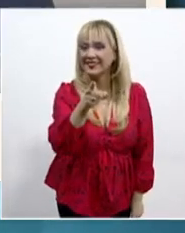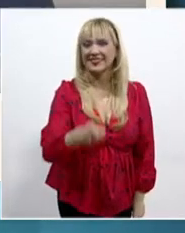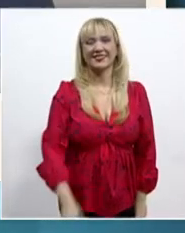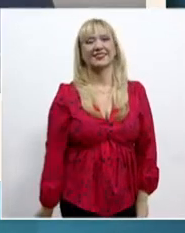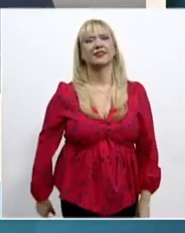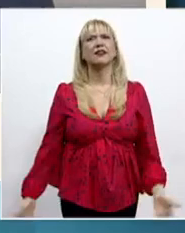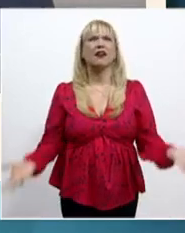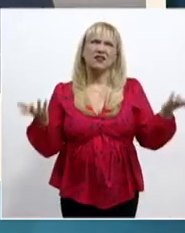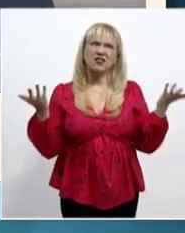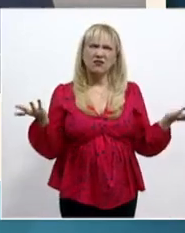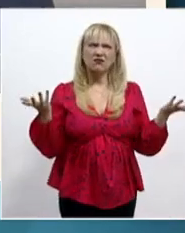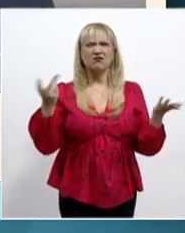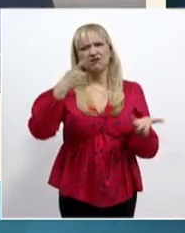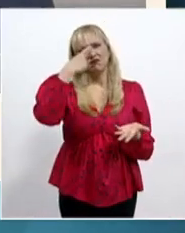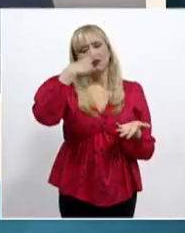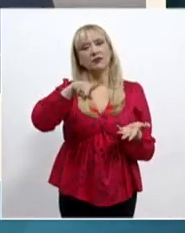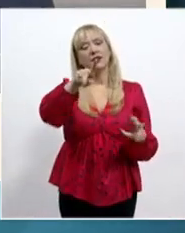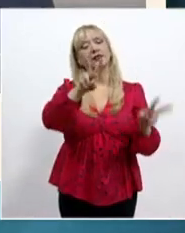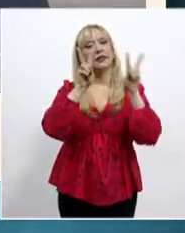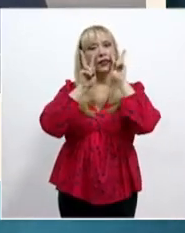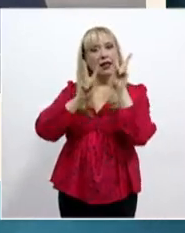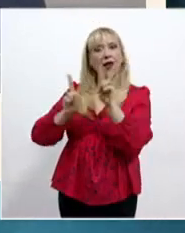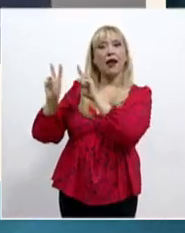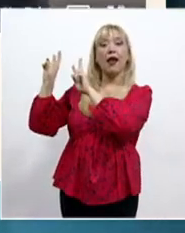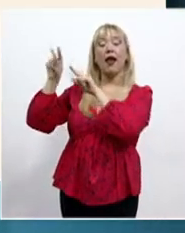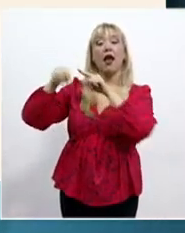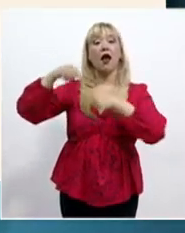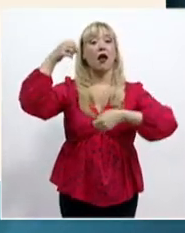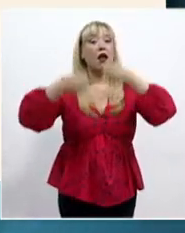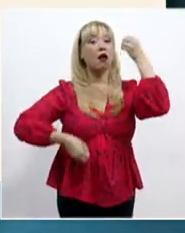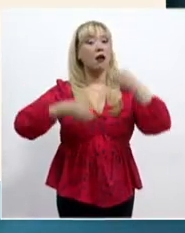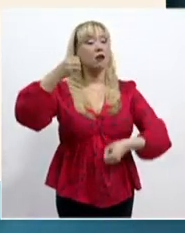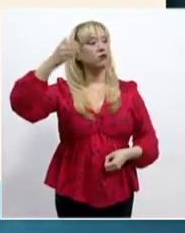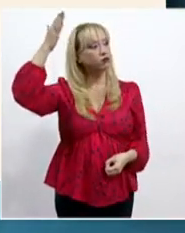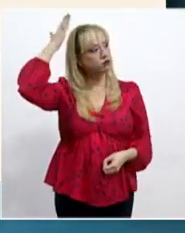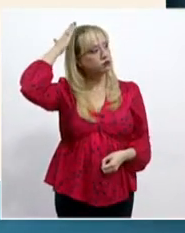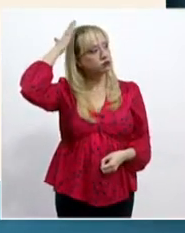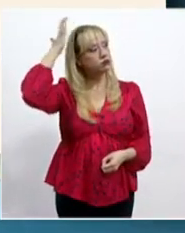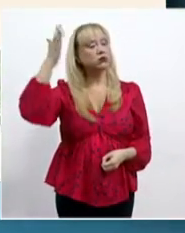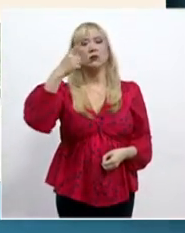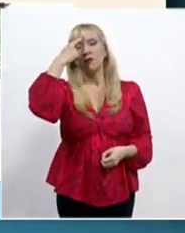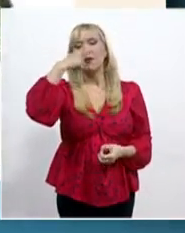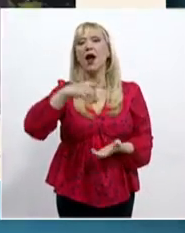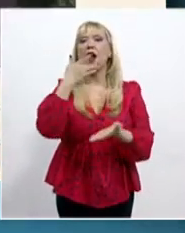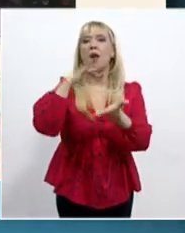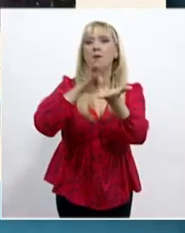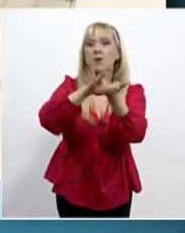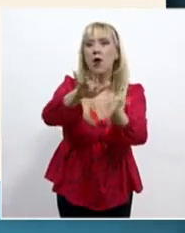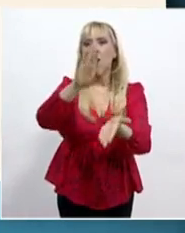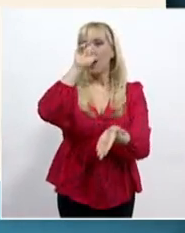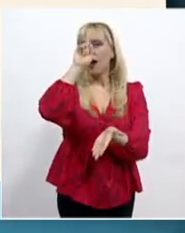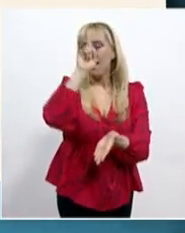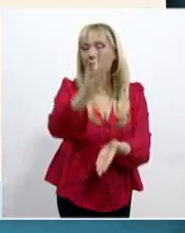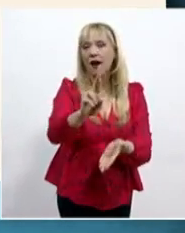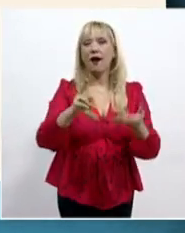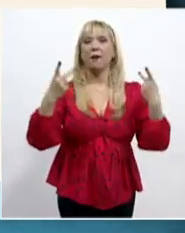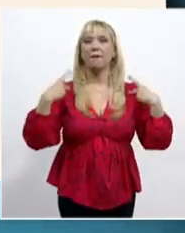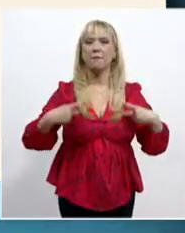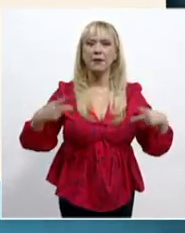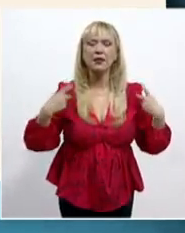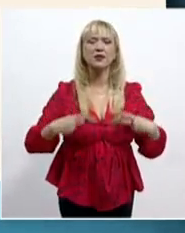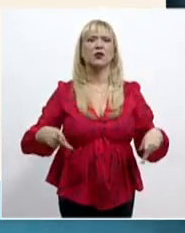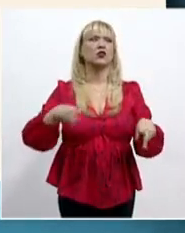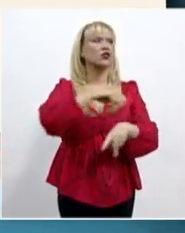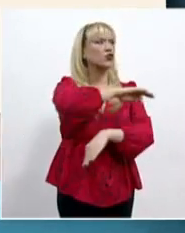identifique al máximo tribunal del país como la cabeza de un poder público, cuyas acciones pretenden garantizar el respeto y reconocimiento a las